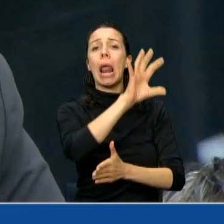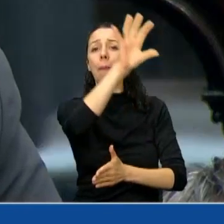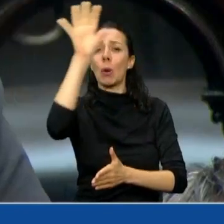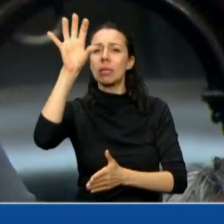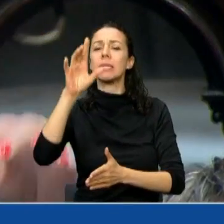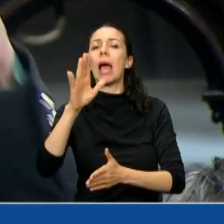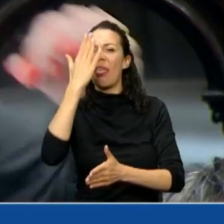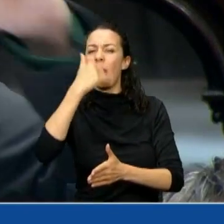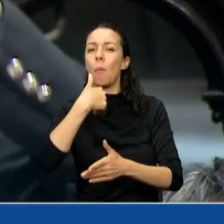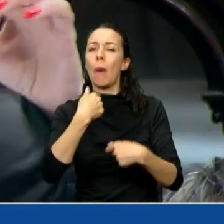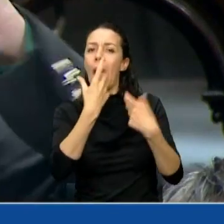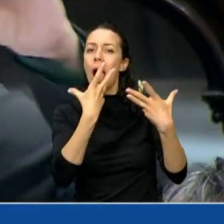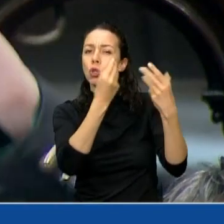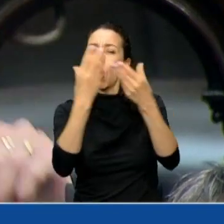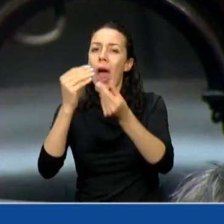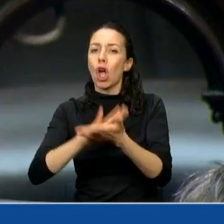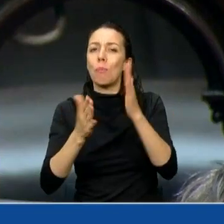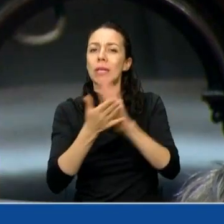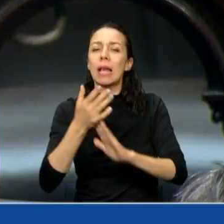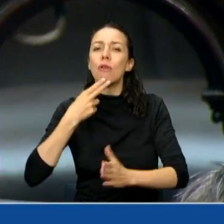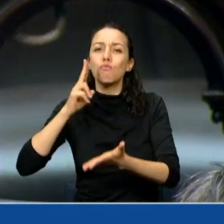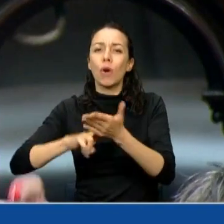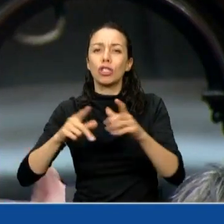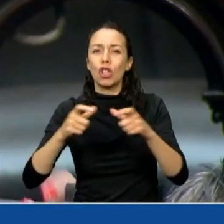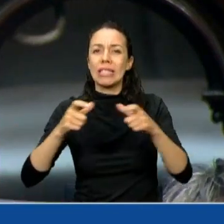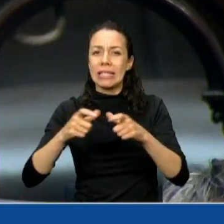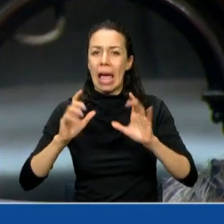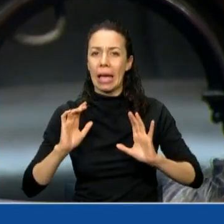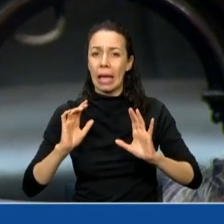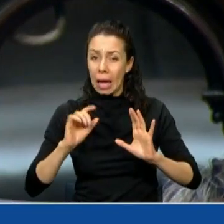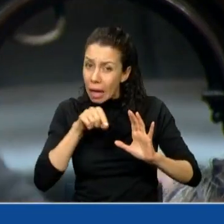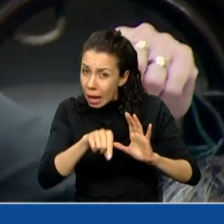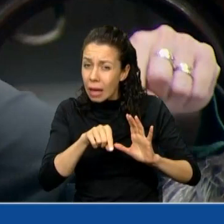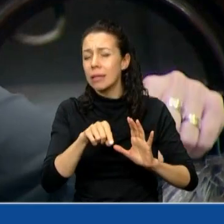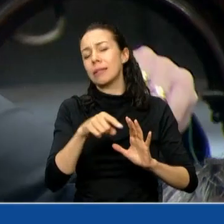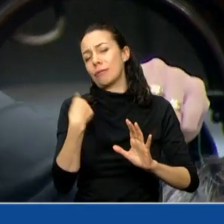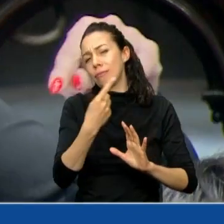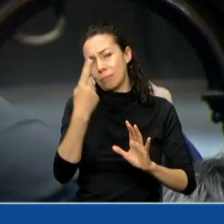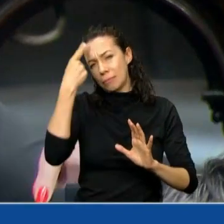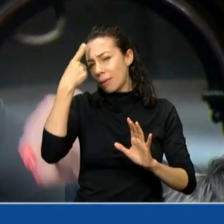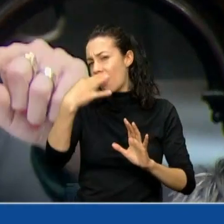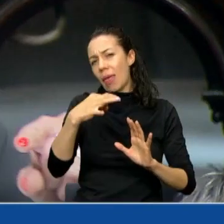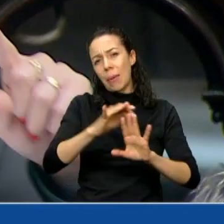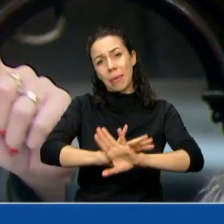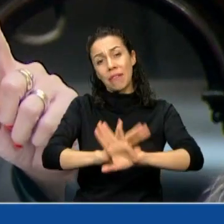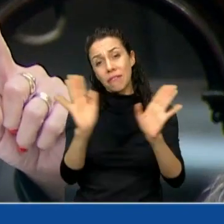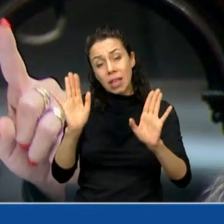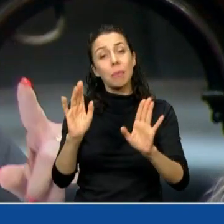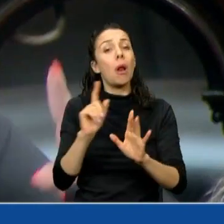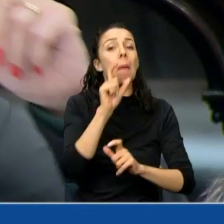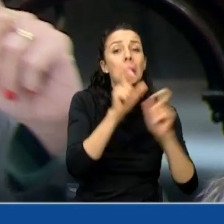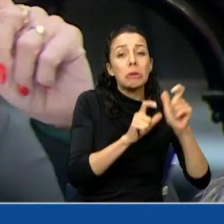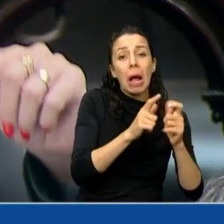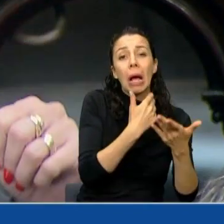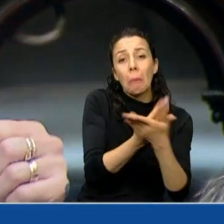al cheque, que es otro pésimo impuesto que nosotros creemos que hay que eliminar, pero que los que voten esta propuesta estarán